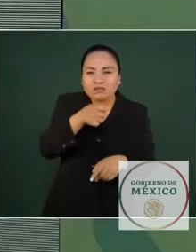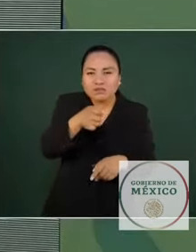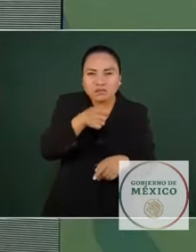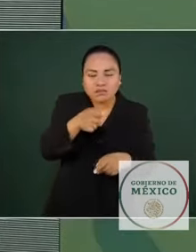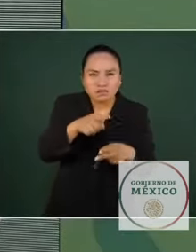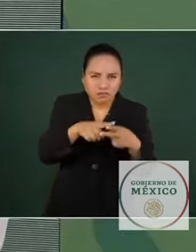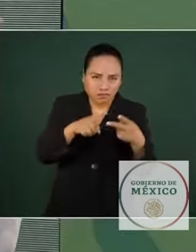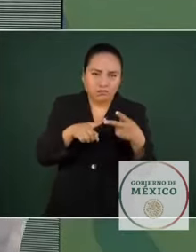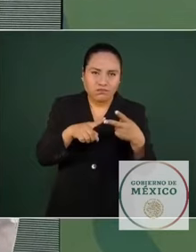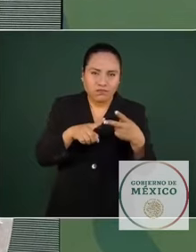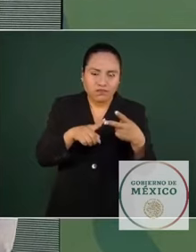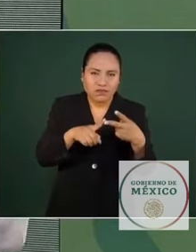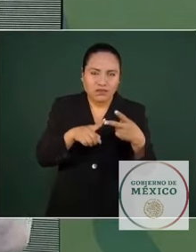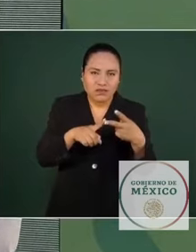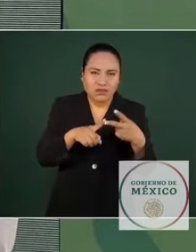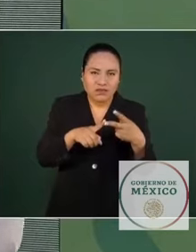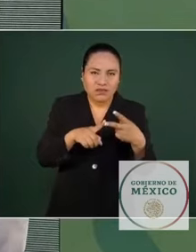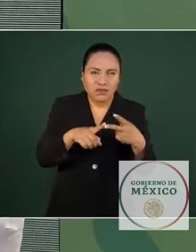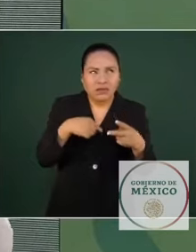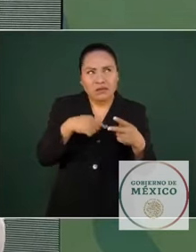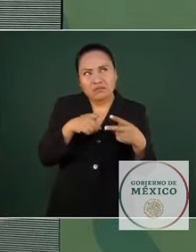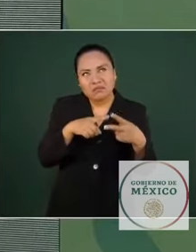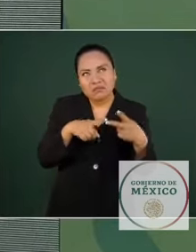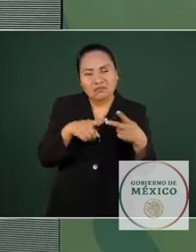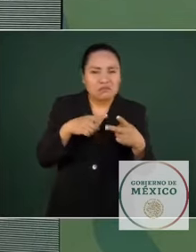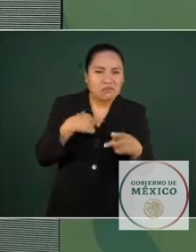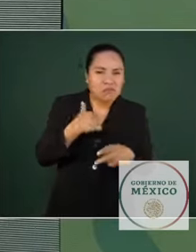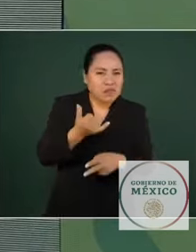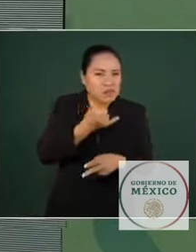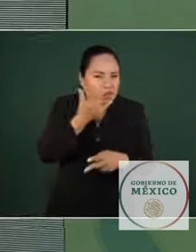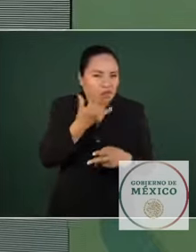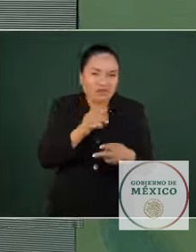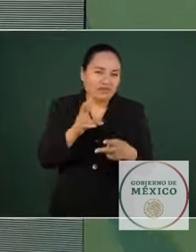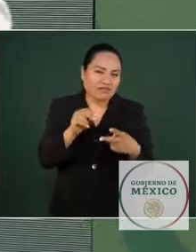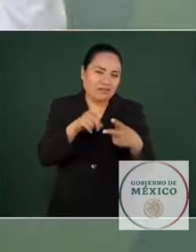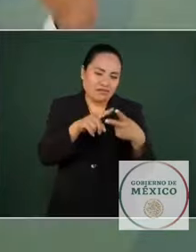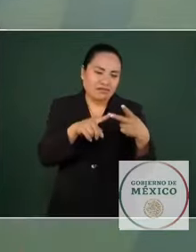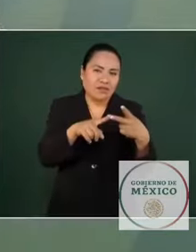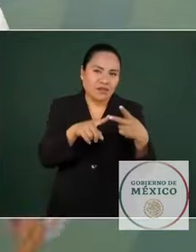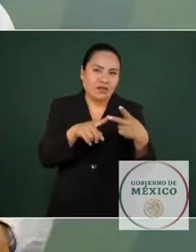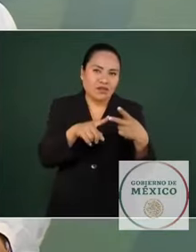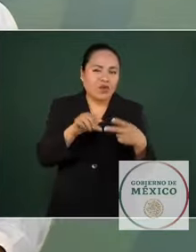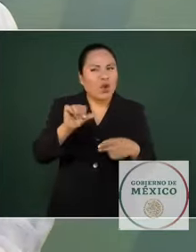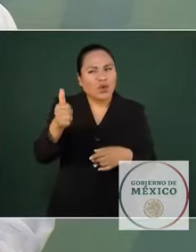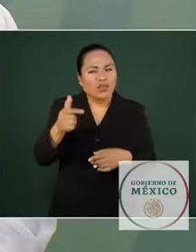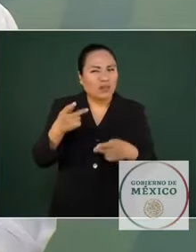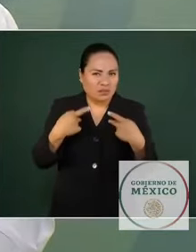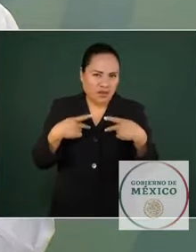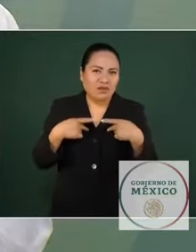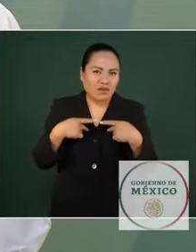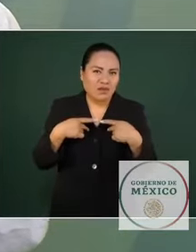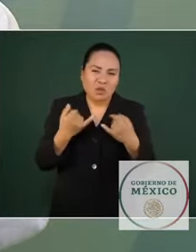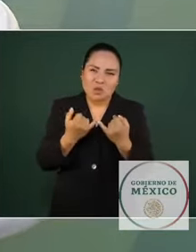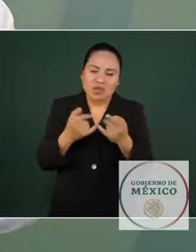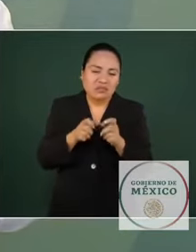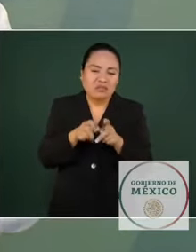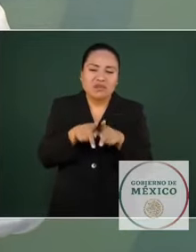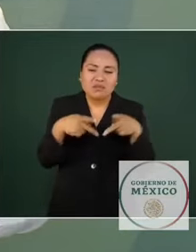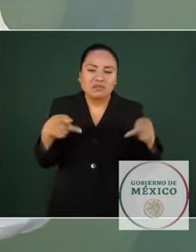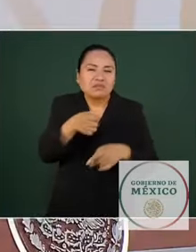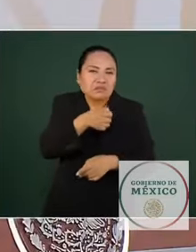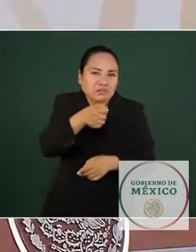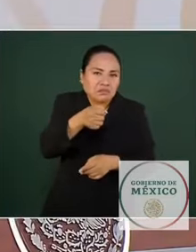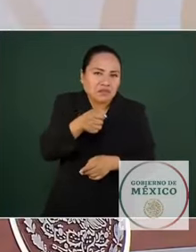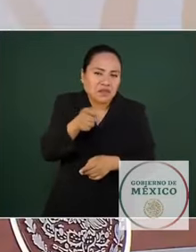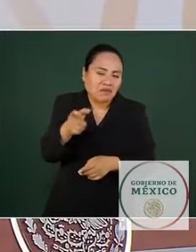Puede ser que me equivoque yo en alguno, pero también era otra persona famosa de los medios.